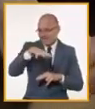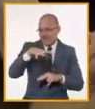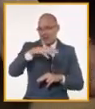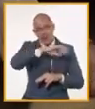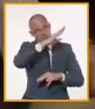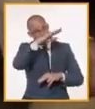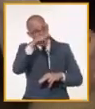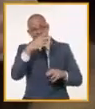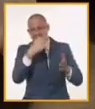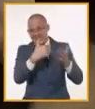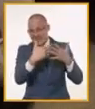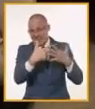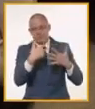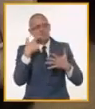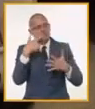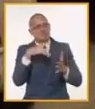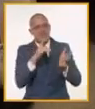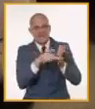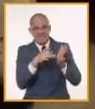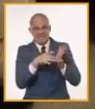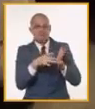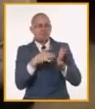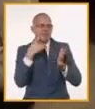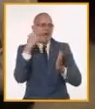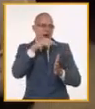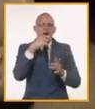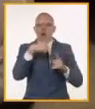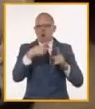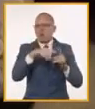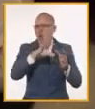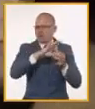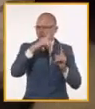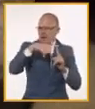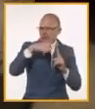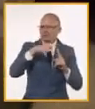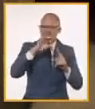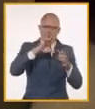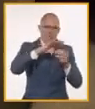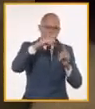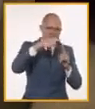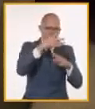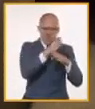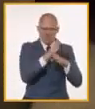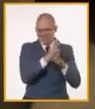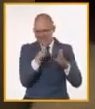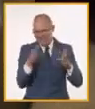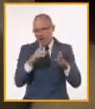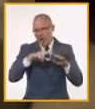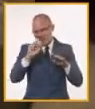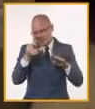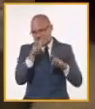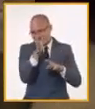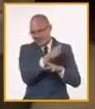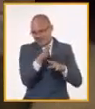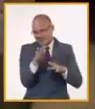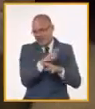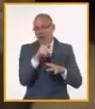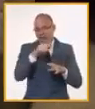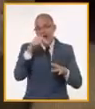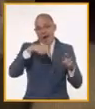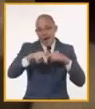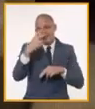Que después de toda la zona ese Guantánamo, bueno, la zona que cubrió el segundo